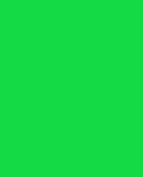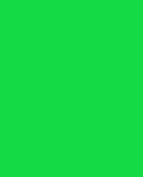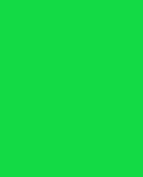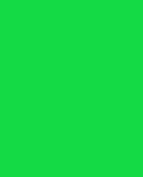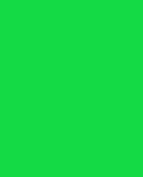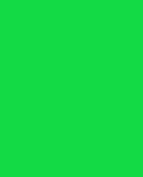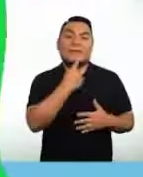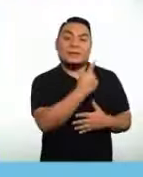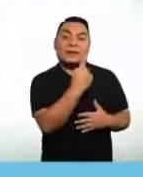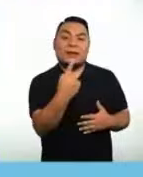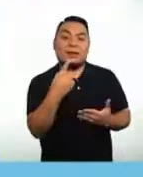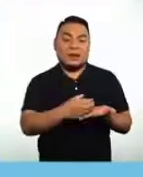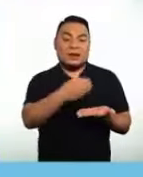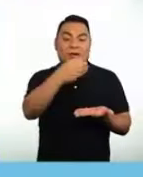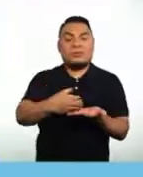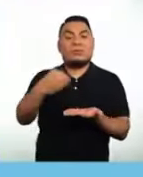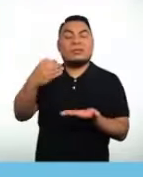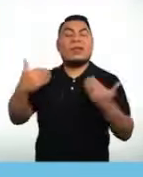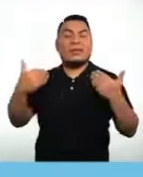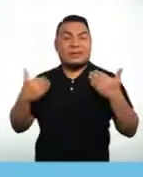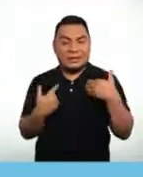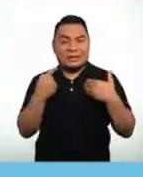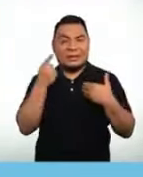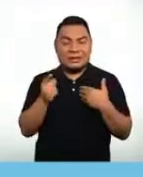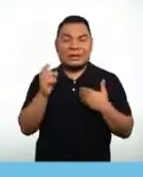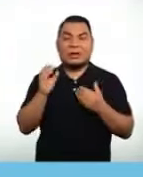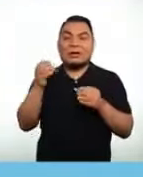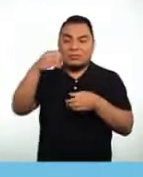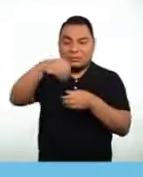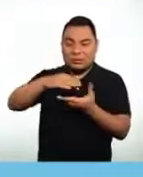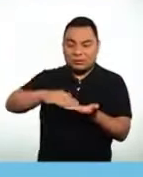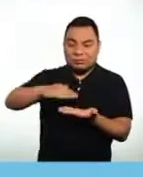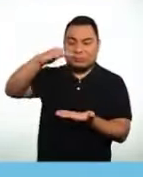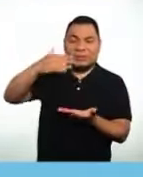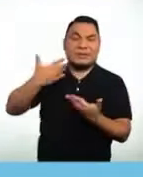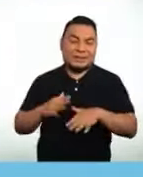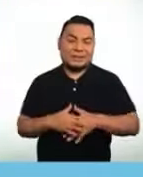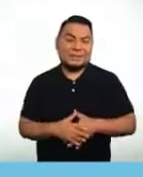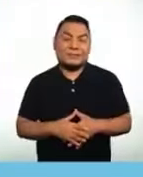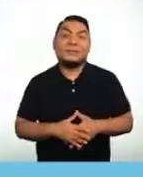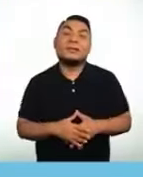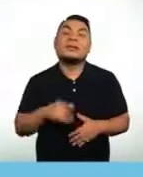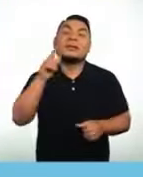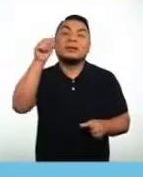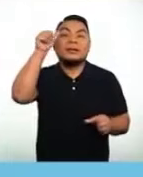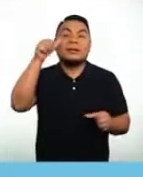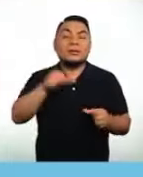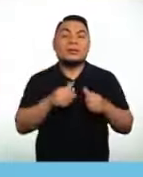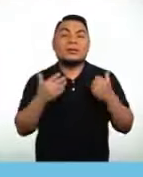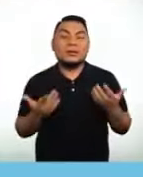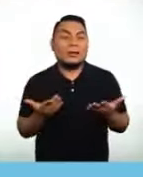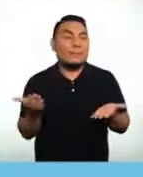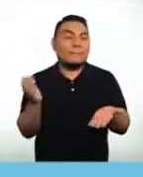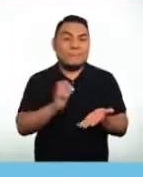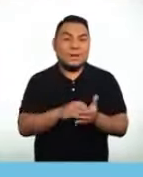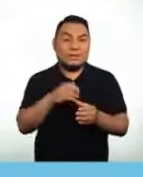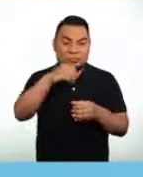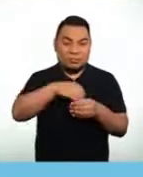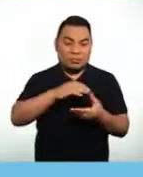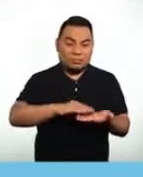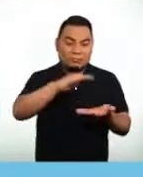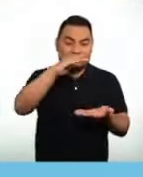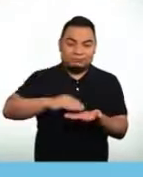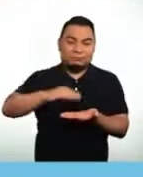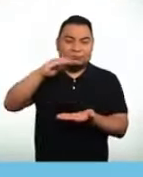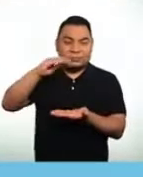casa. Cada botella deberá ser llenada antes del juego. Recuerden que a